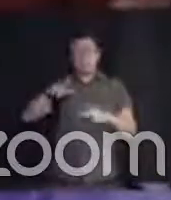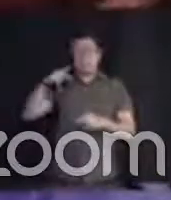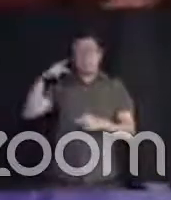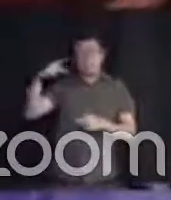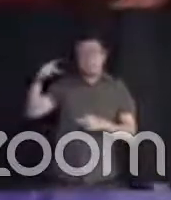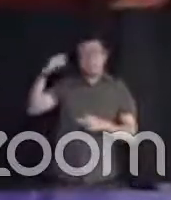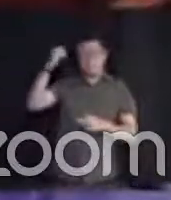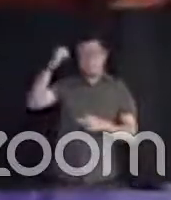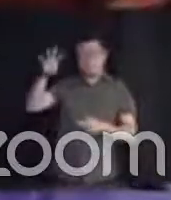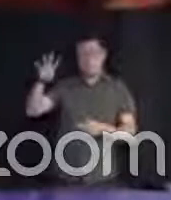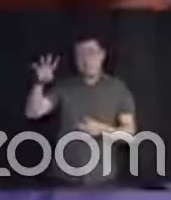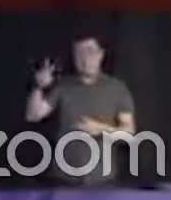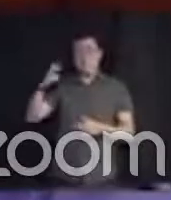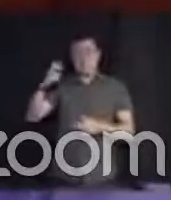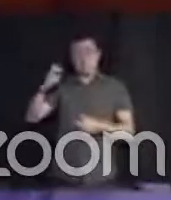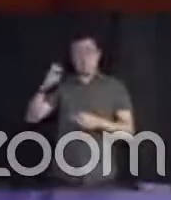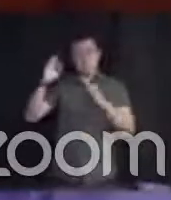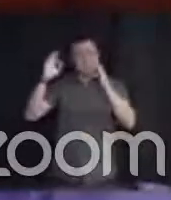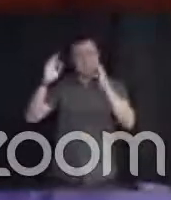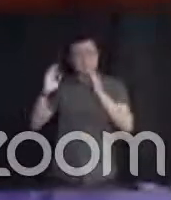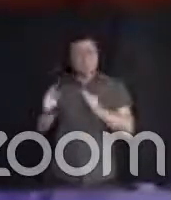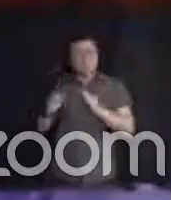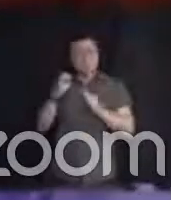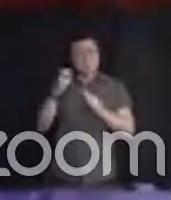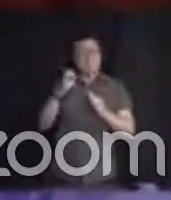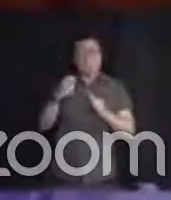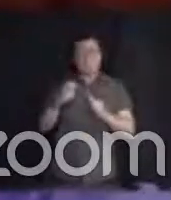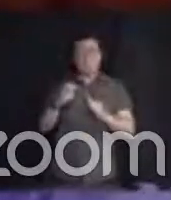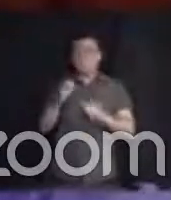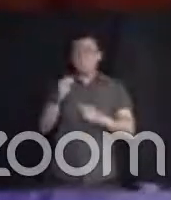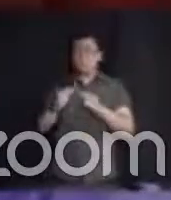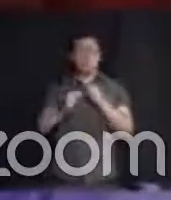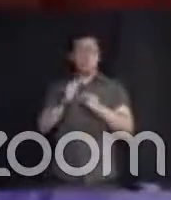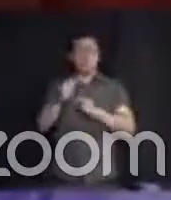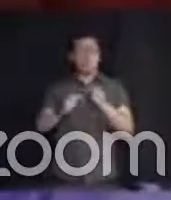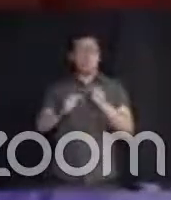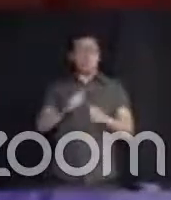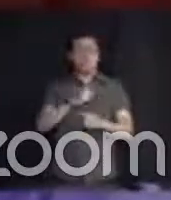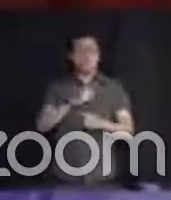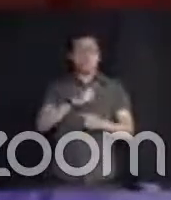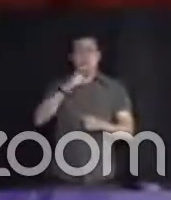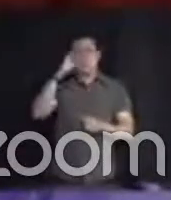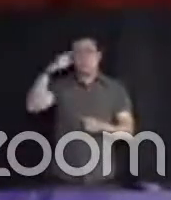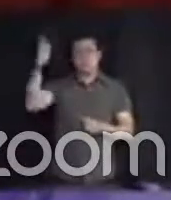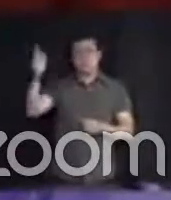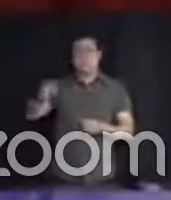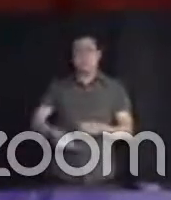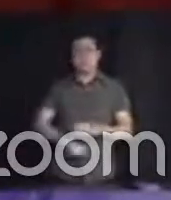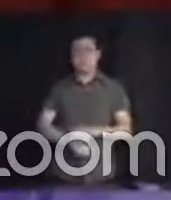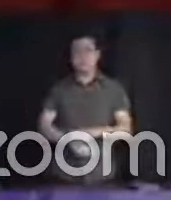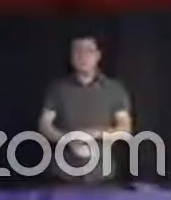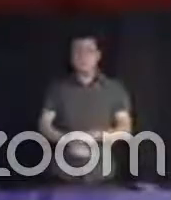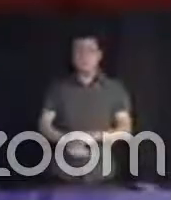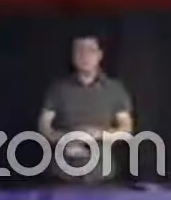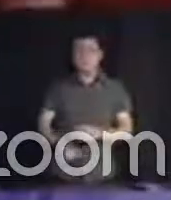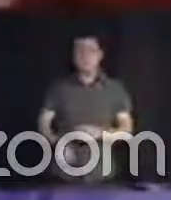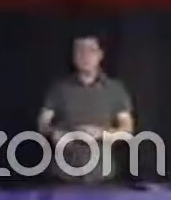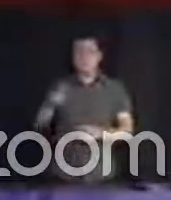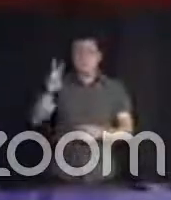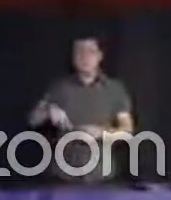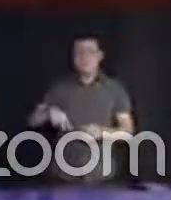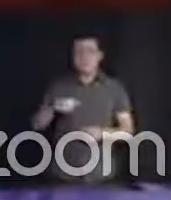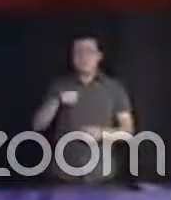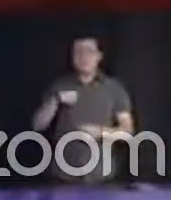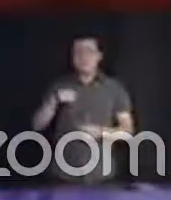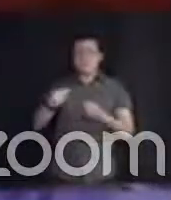a nuestra empresa como es digna de ser representada, todo se va dando solo. Así